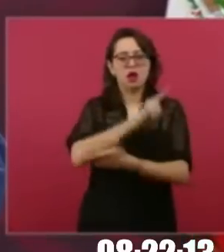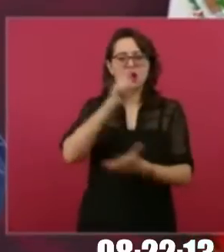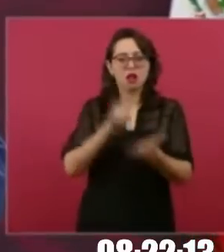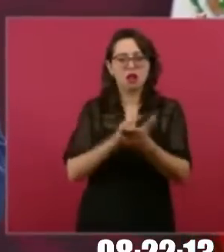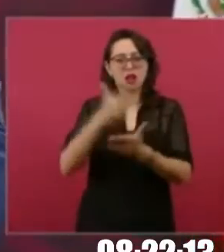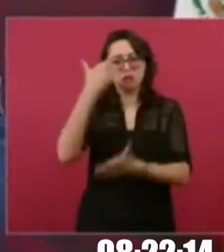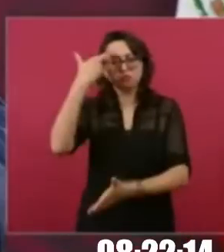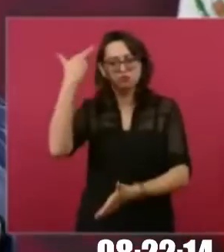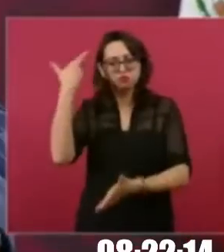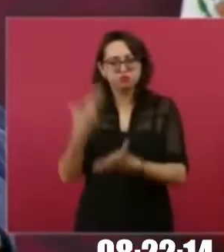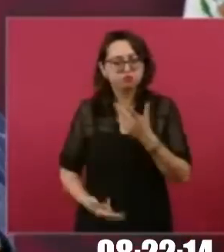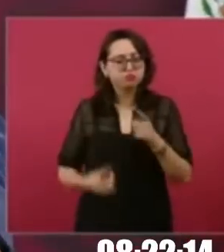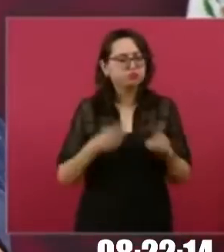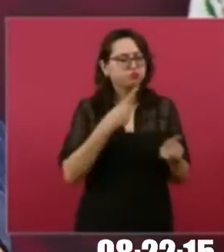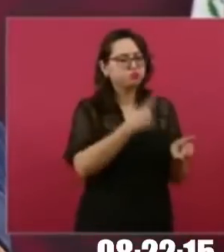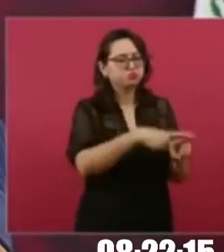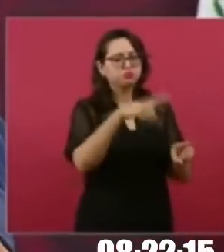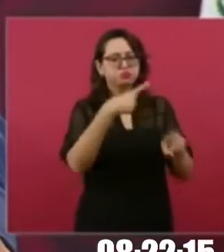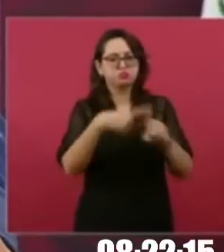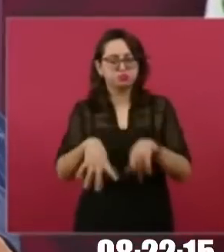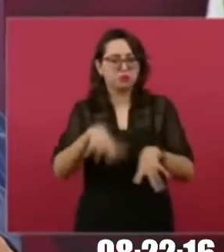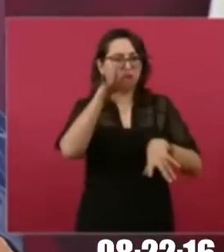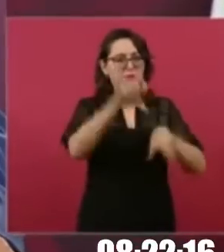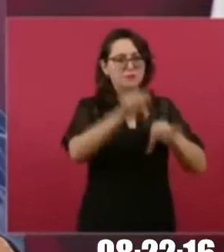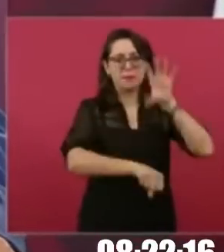a presuntos delincuentes